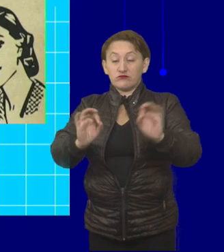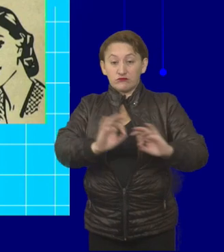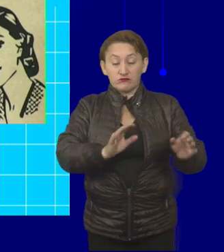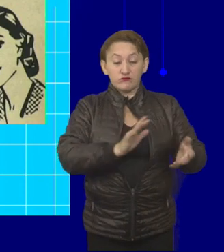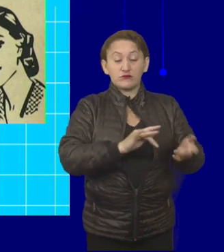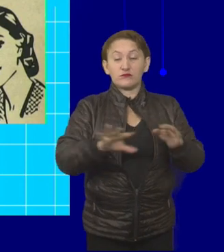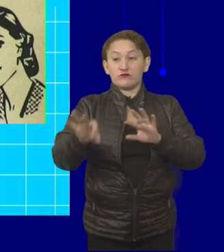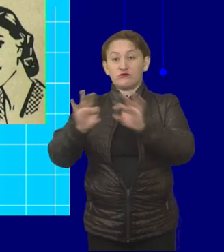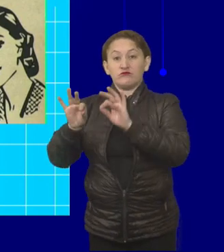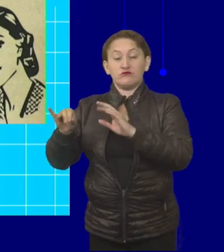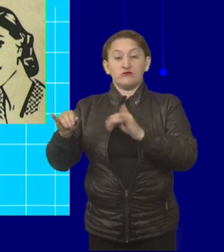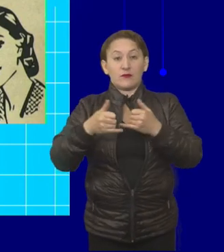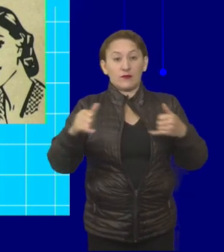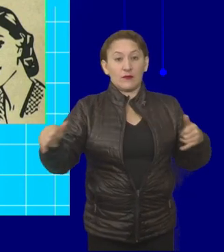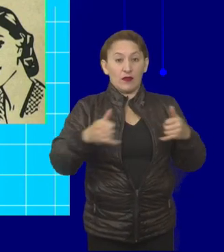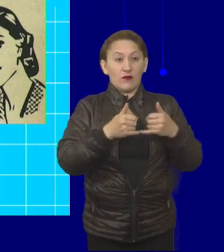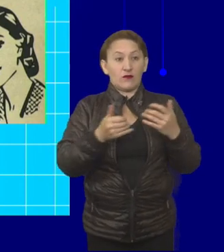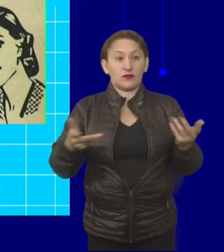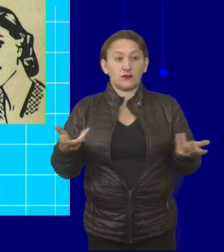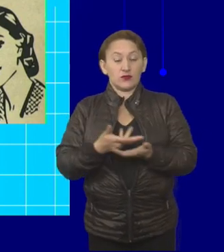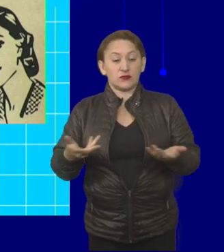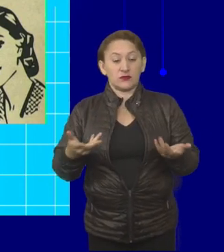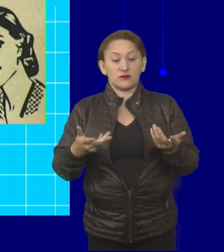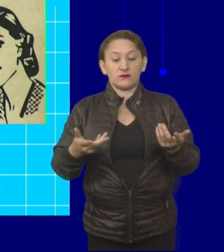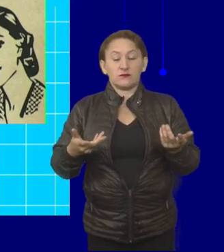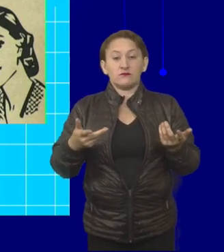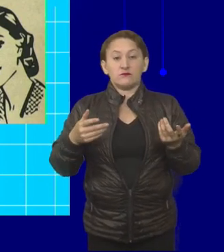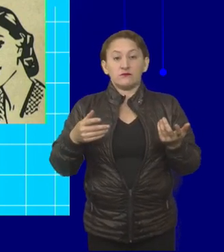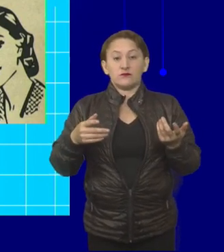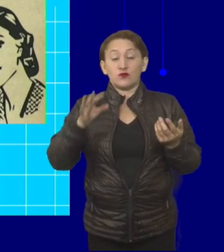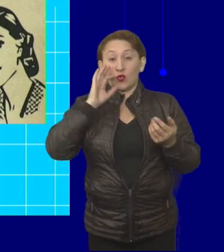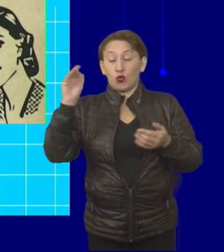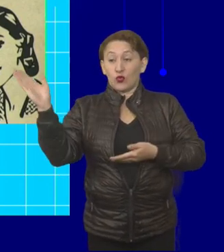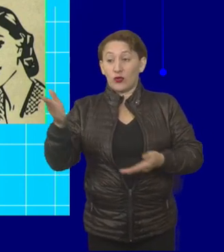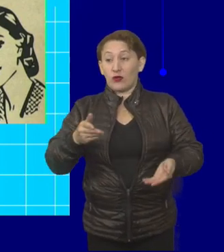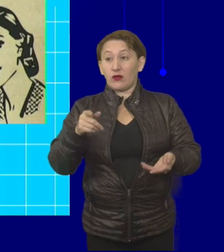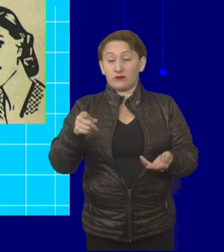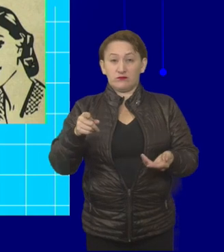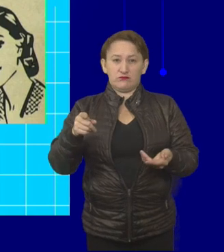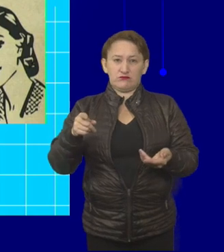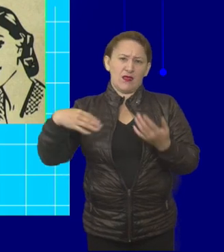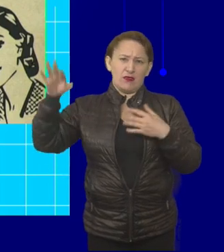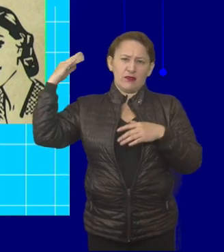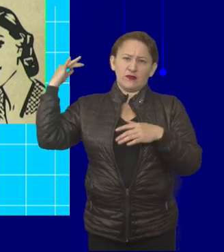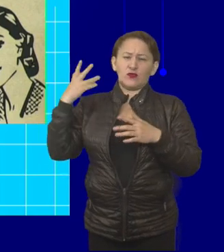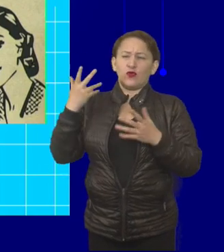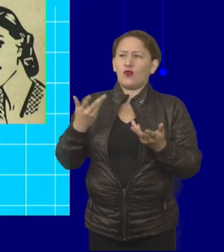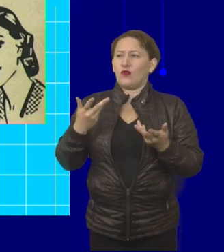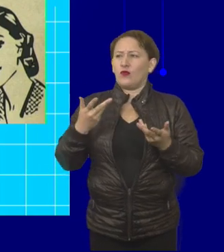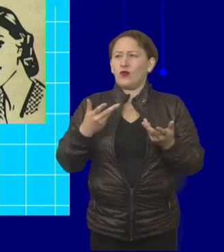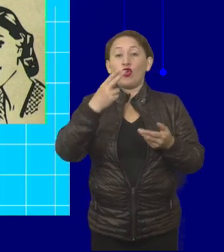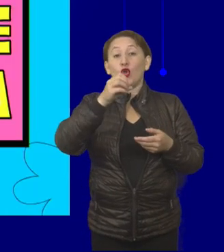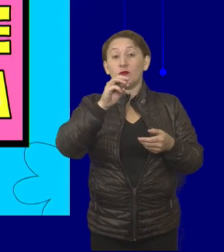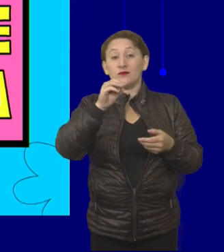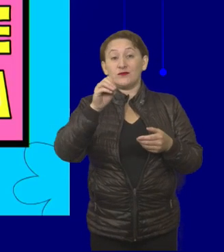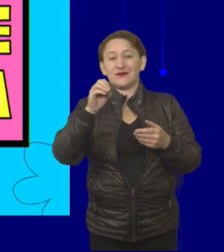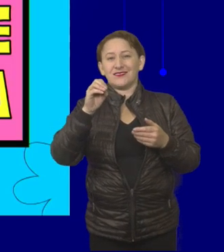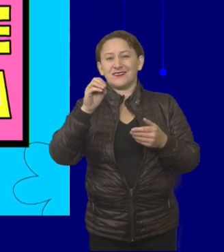bombillos, a seleccionar los cables que llegó el señor que traía la mercancía, en esa época no se usaba el home center.